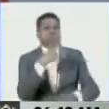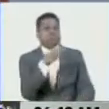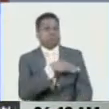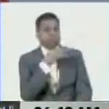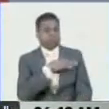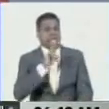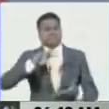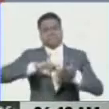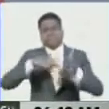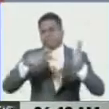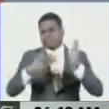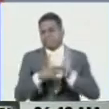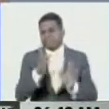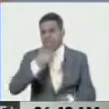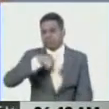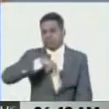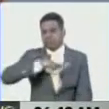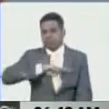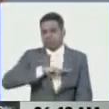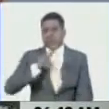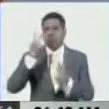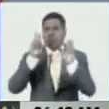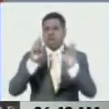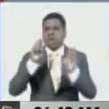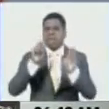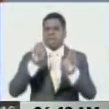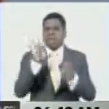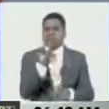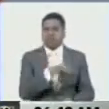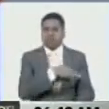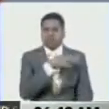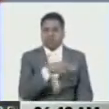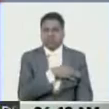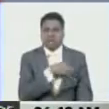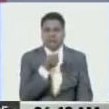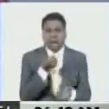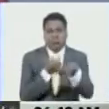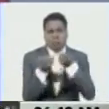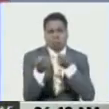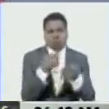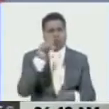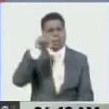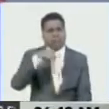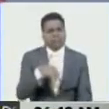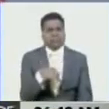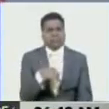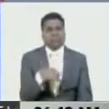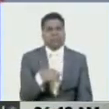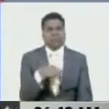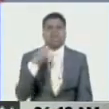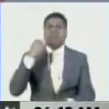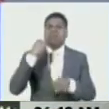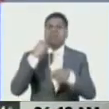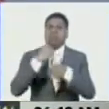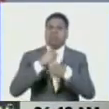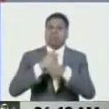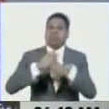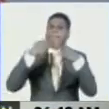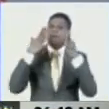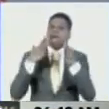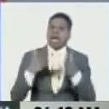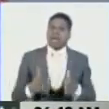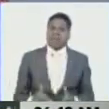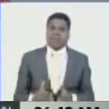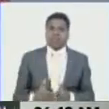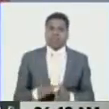implica fundamentalmente que una nueva clase social tiene que asumir las riendas de este país, es la clase obrera, los diferentes sectores populares.